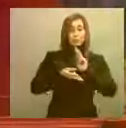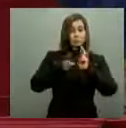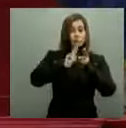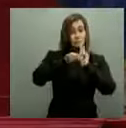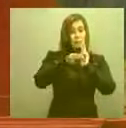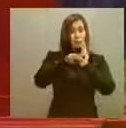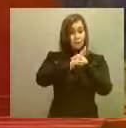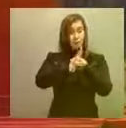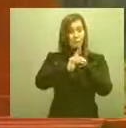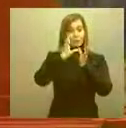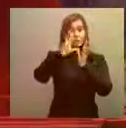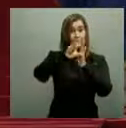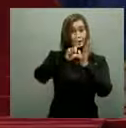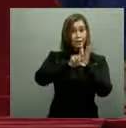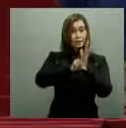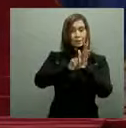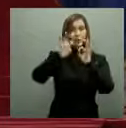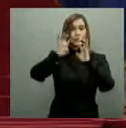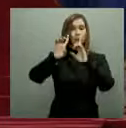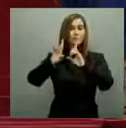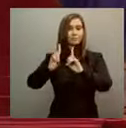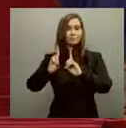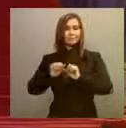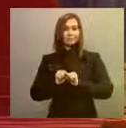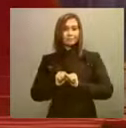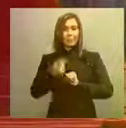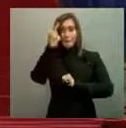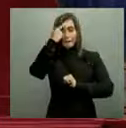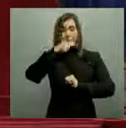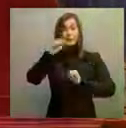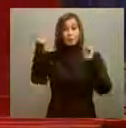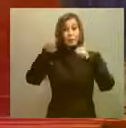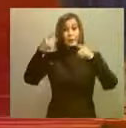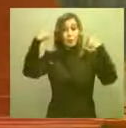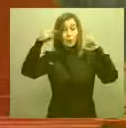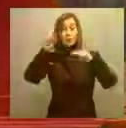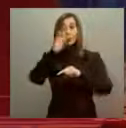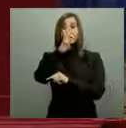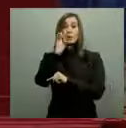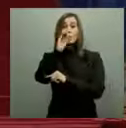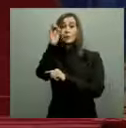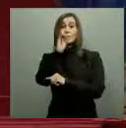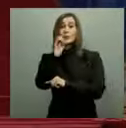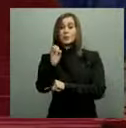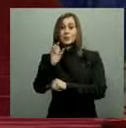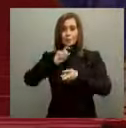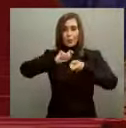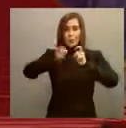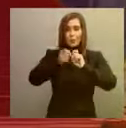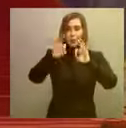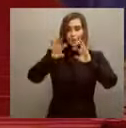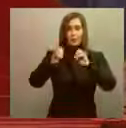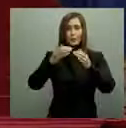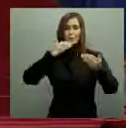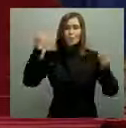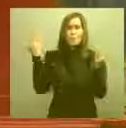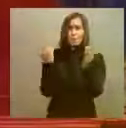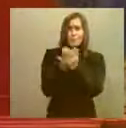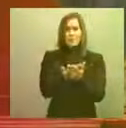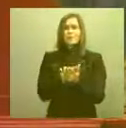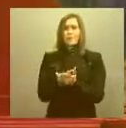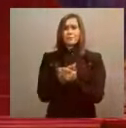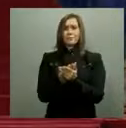calidad educativa, para conseguir que la inversión del 4% del PIB se convierta en una educación de calidad que sirva para